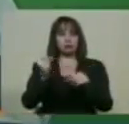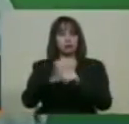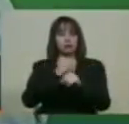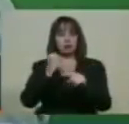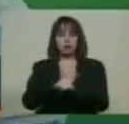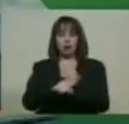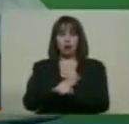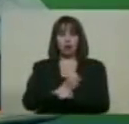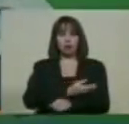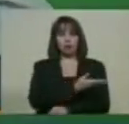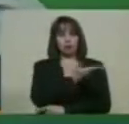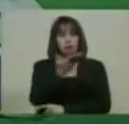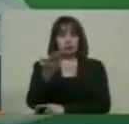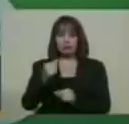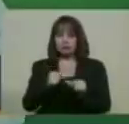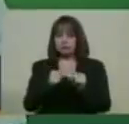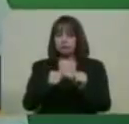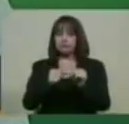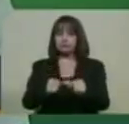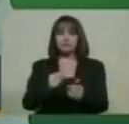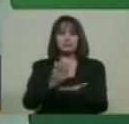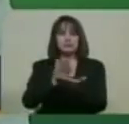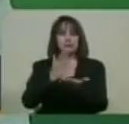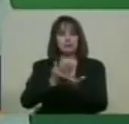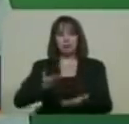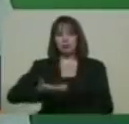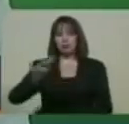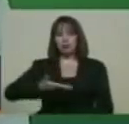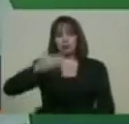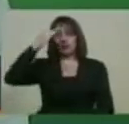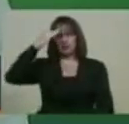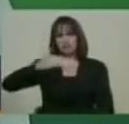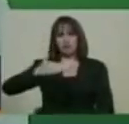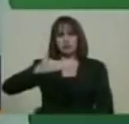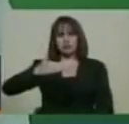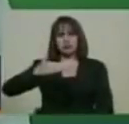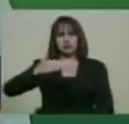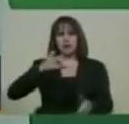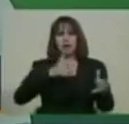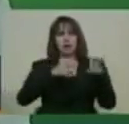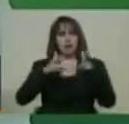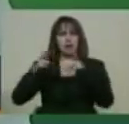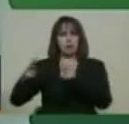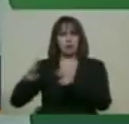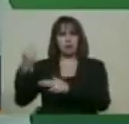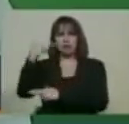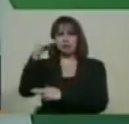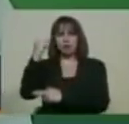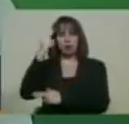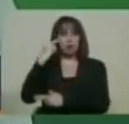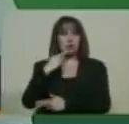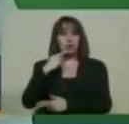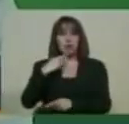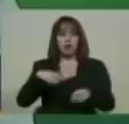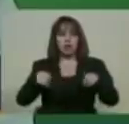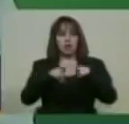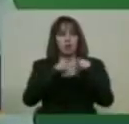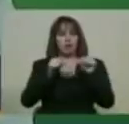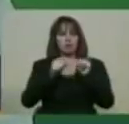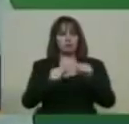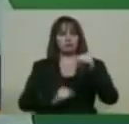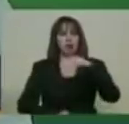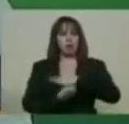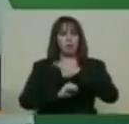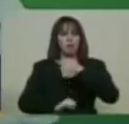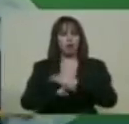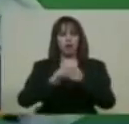que juega y que seguirá jugando la Fuerza Armada Nacional Bolivariana como columna vertebral de la paz, de la